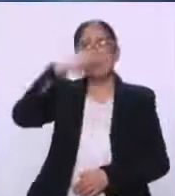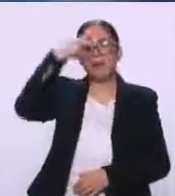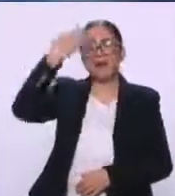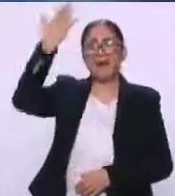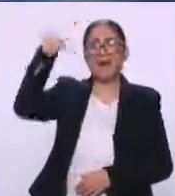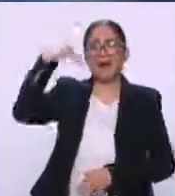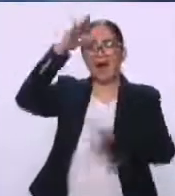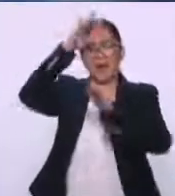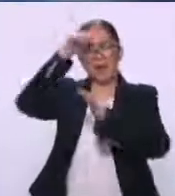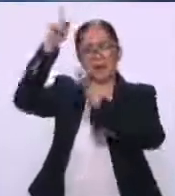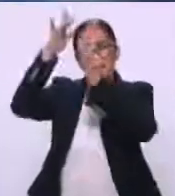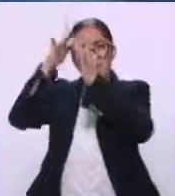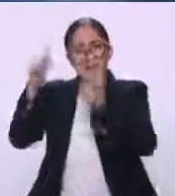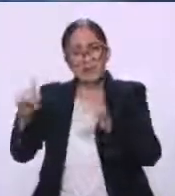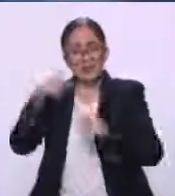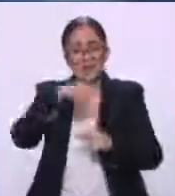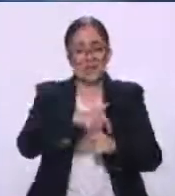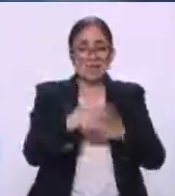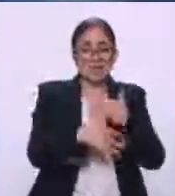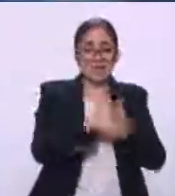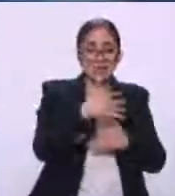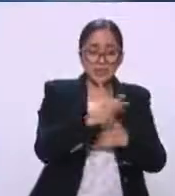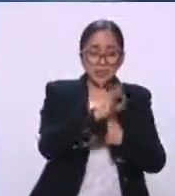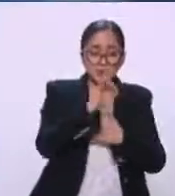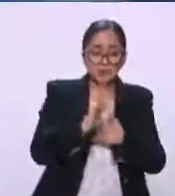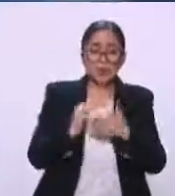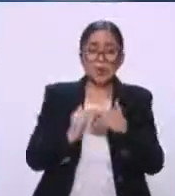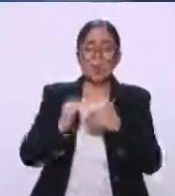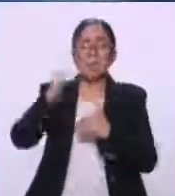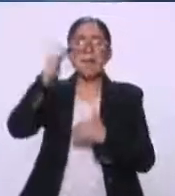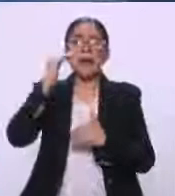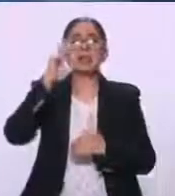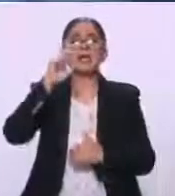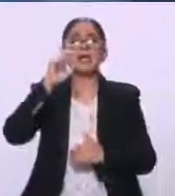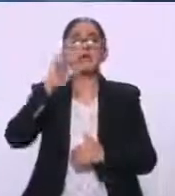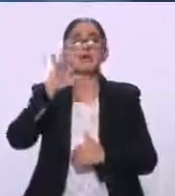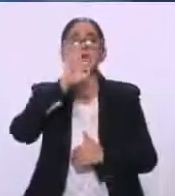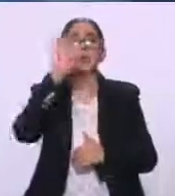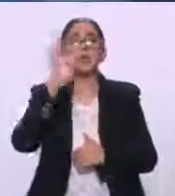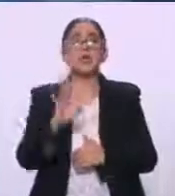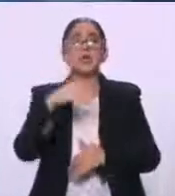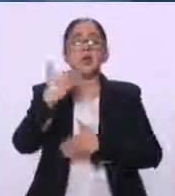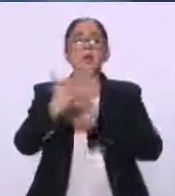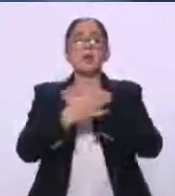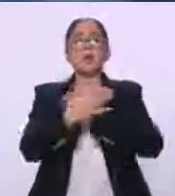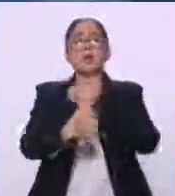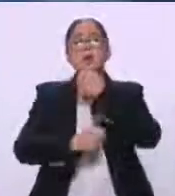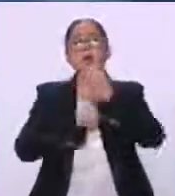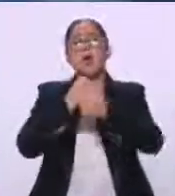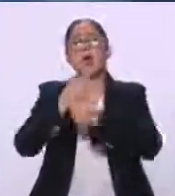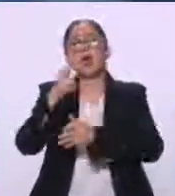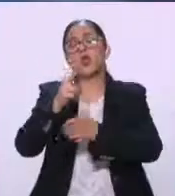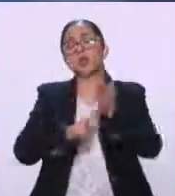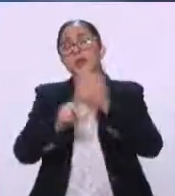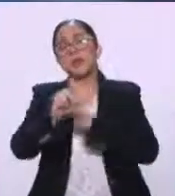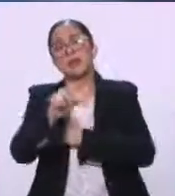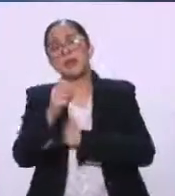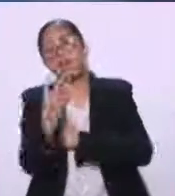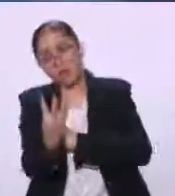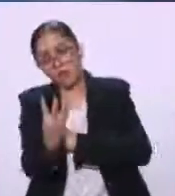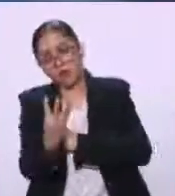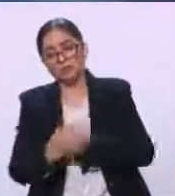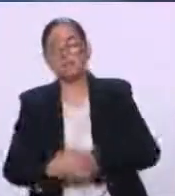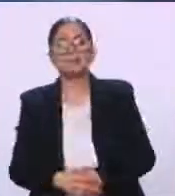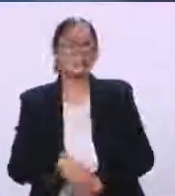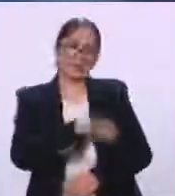este 15% al 35% a 2024. Pero no a costa de nuestros recursos, ingeniero, no a costa